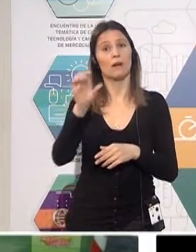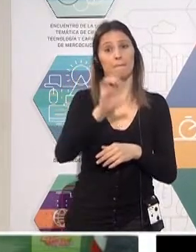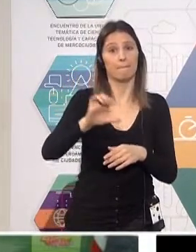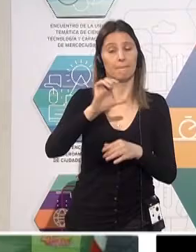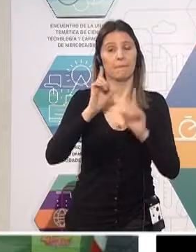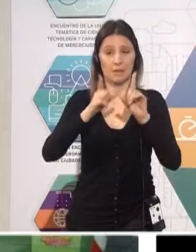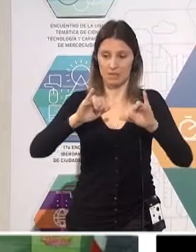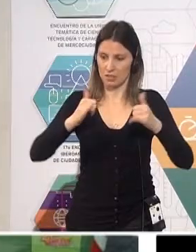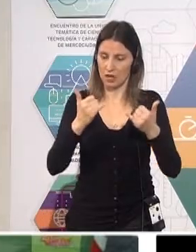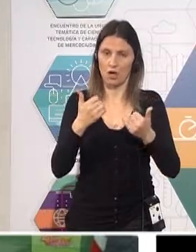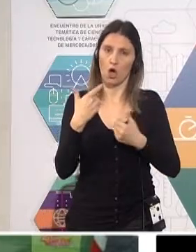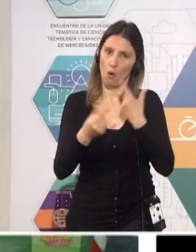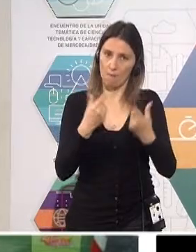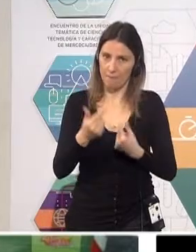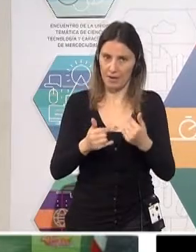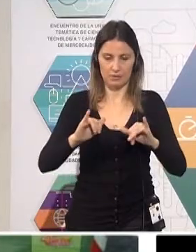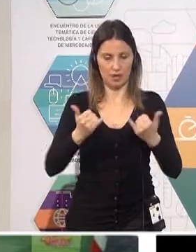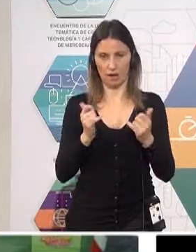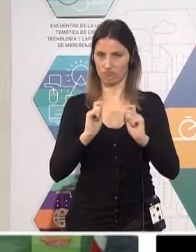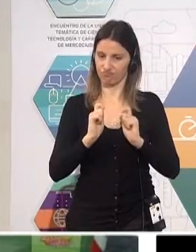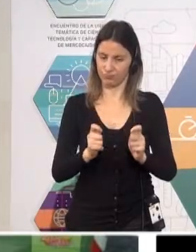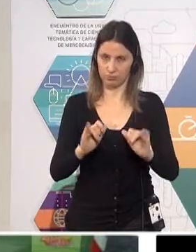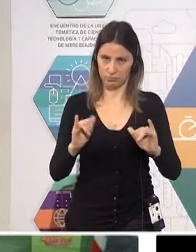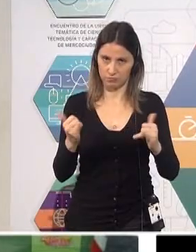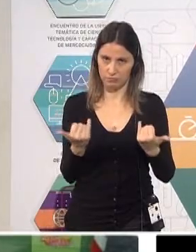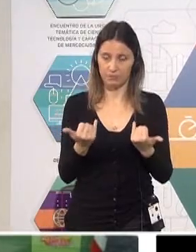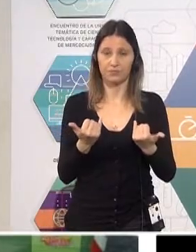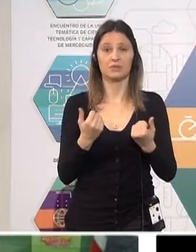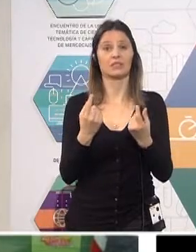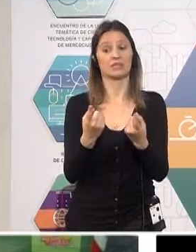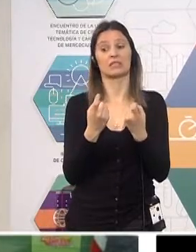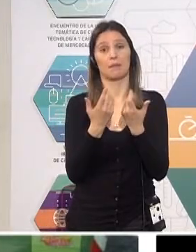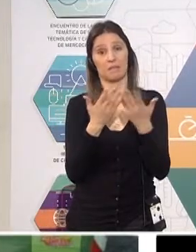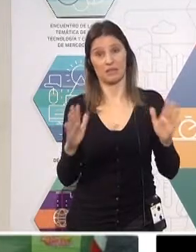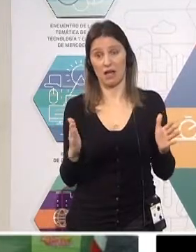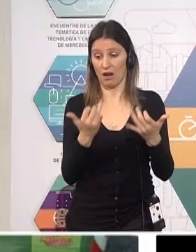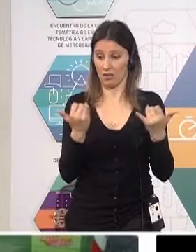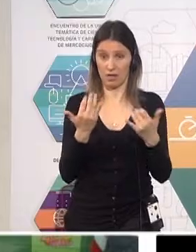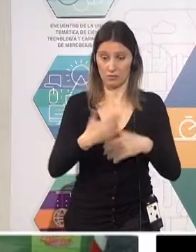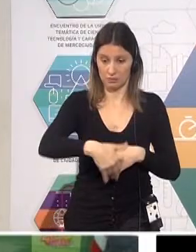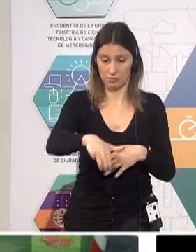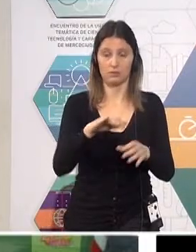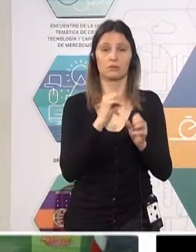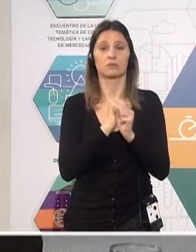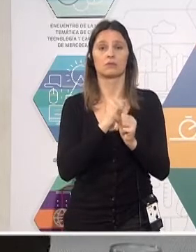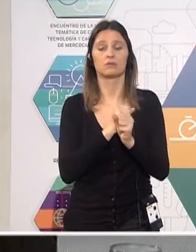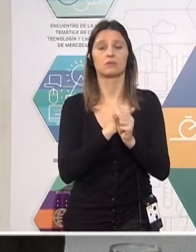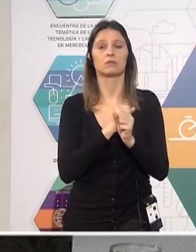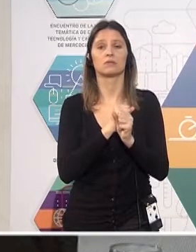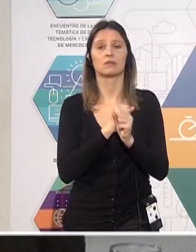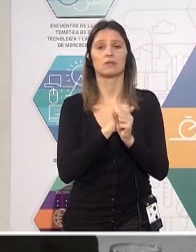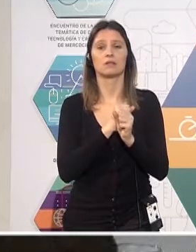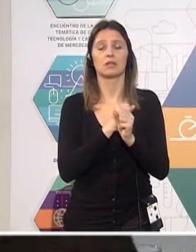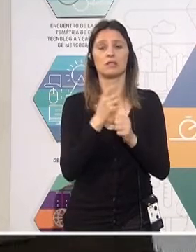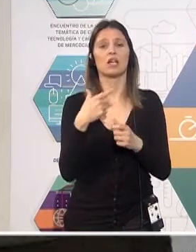también sale a compra gracias a dios está adjudicada estamos tenemos que comenzar en estos días a trabajar y en este caso se